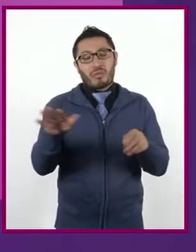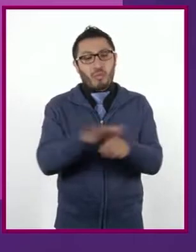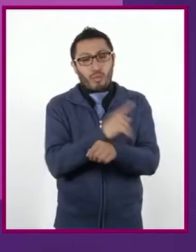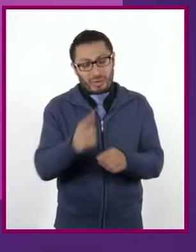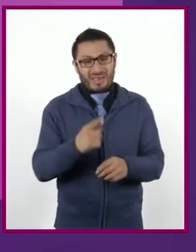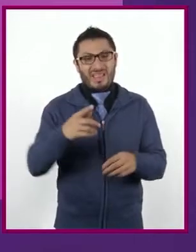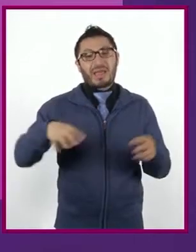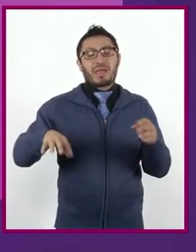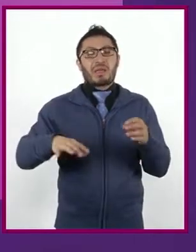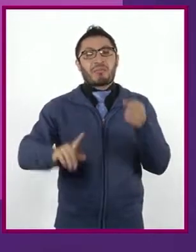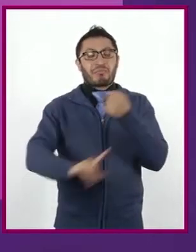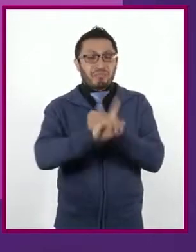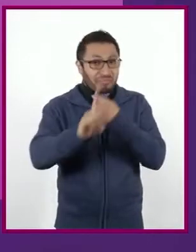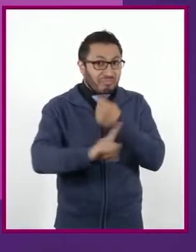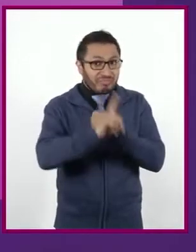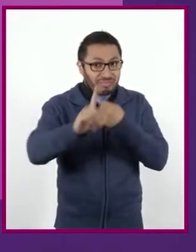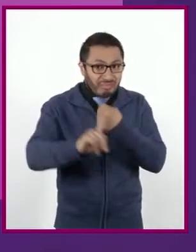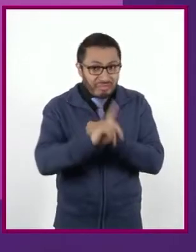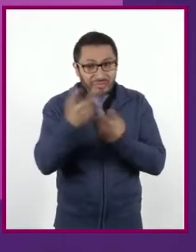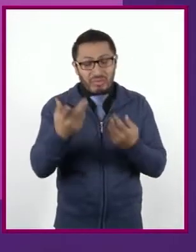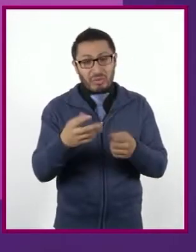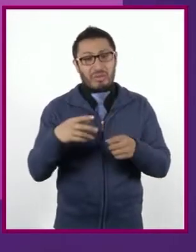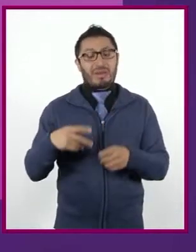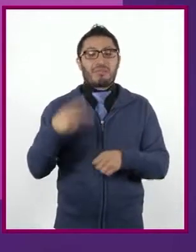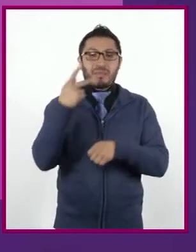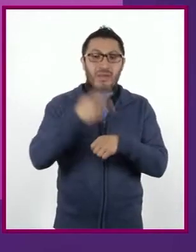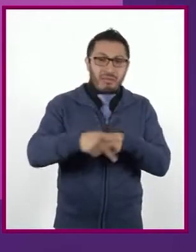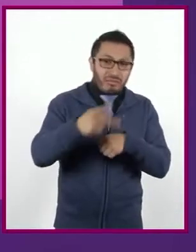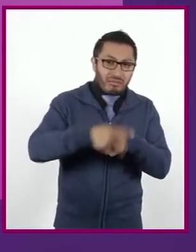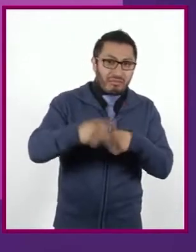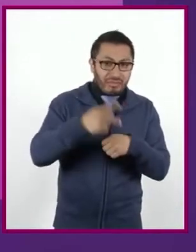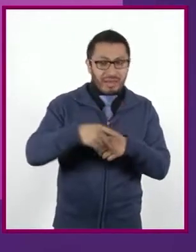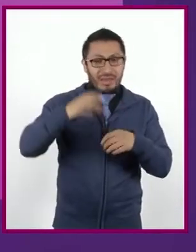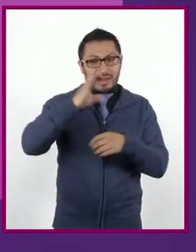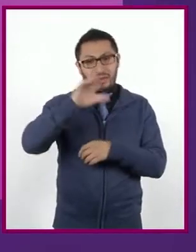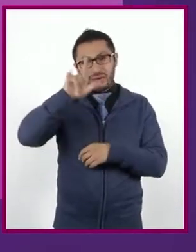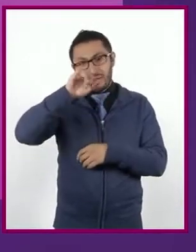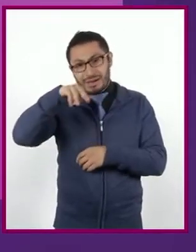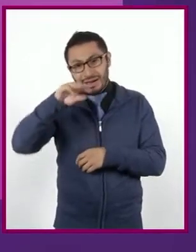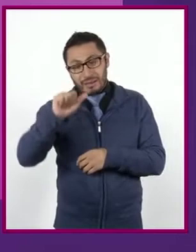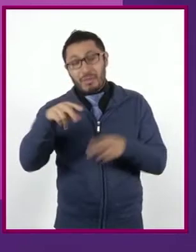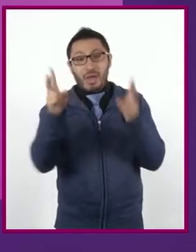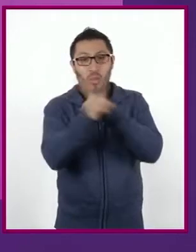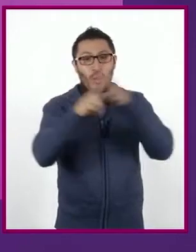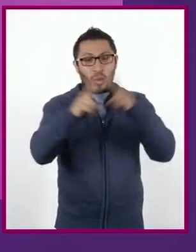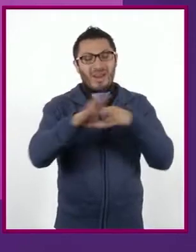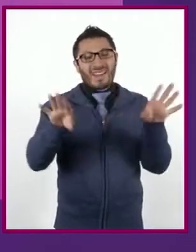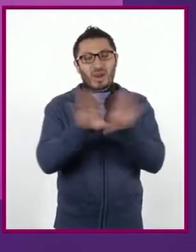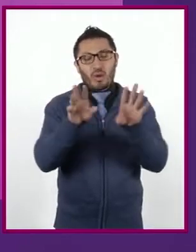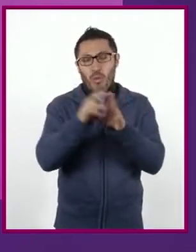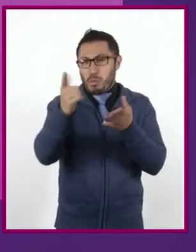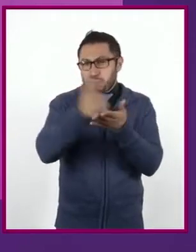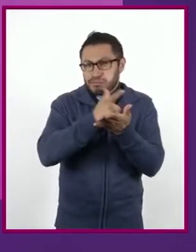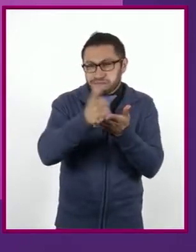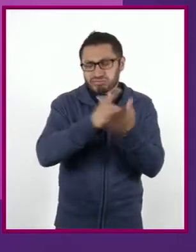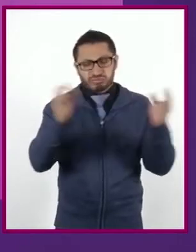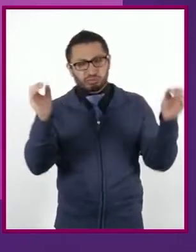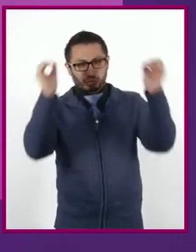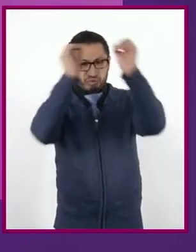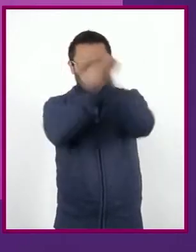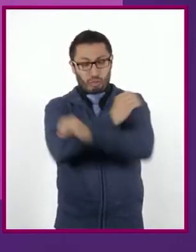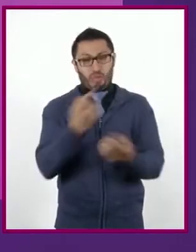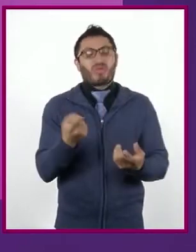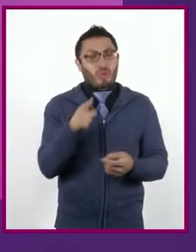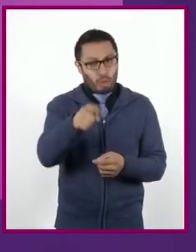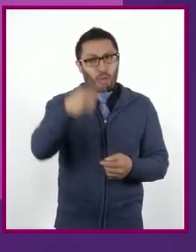y se ponía en riesgo tu salud? Cuando sucede eso, ¿por qué crees que el aire se observa opaco o